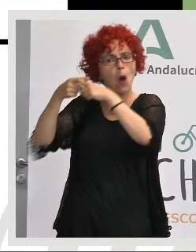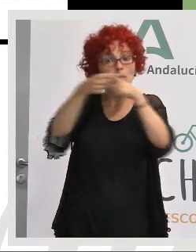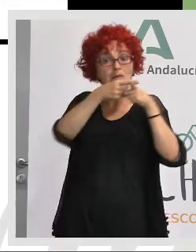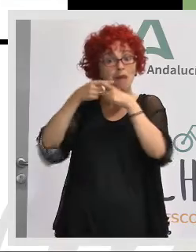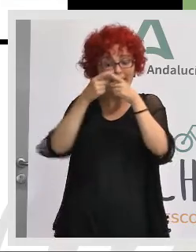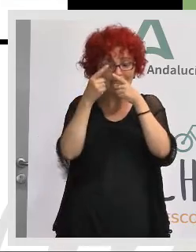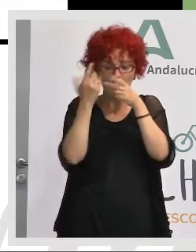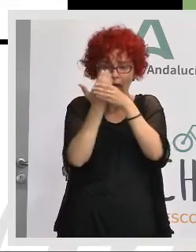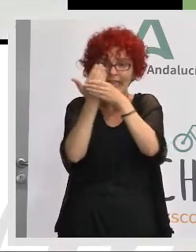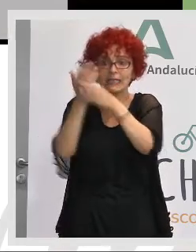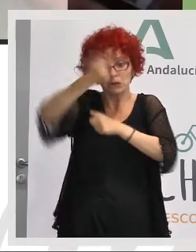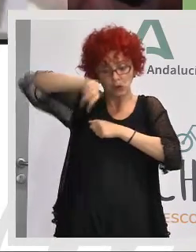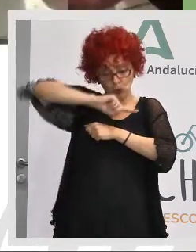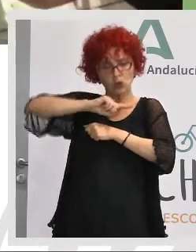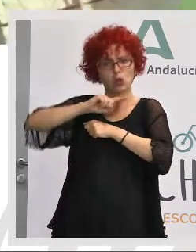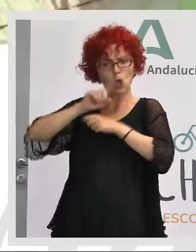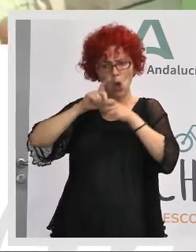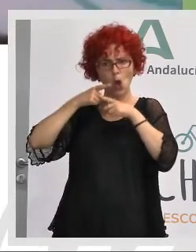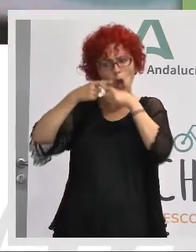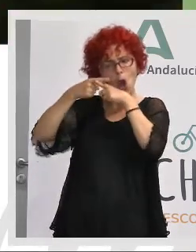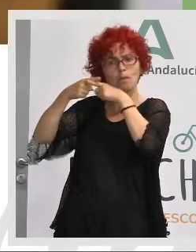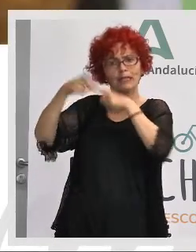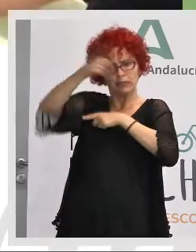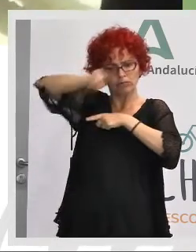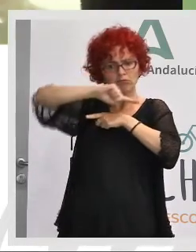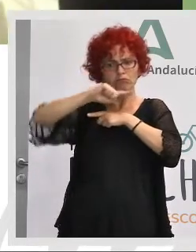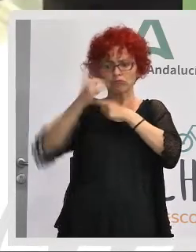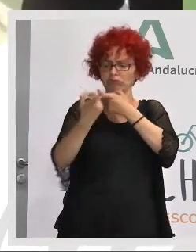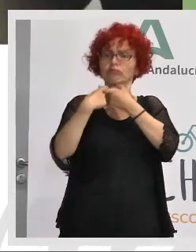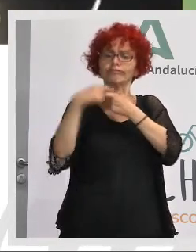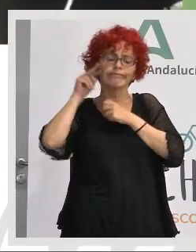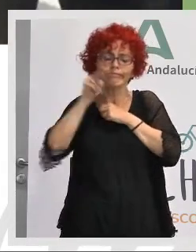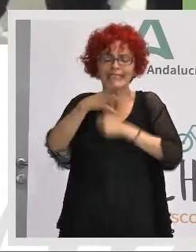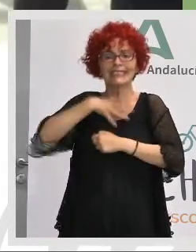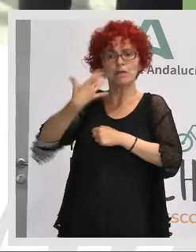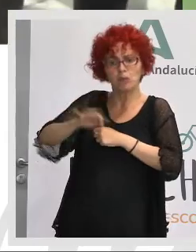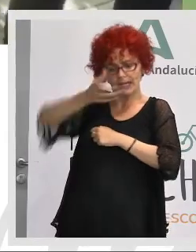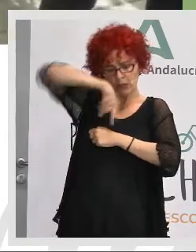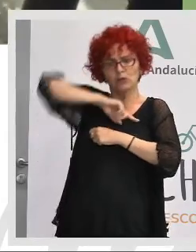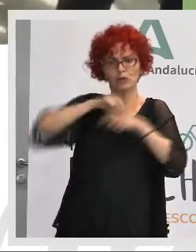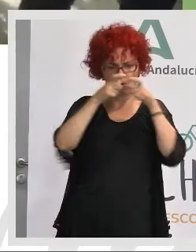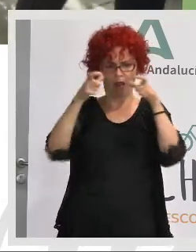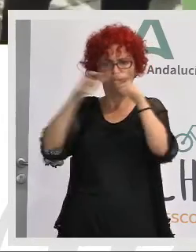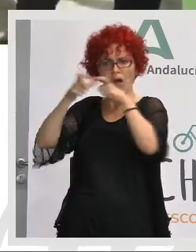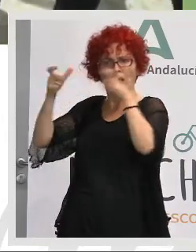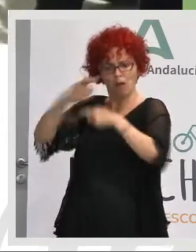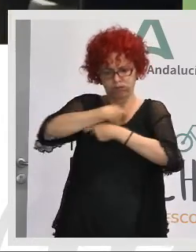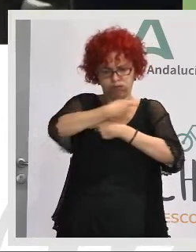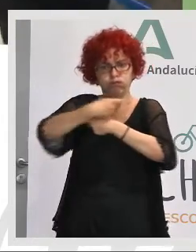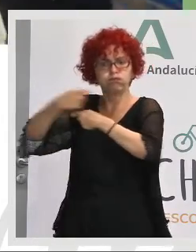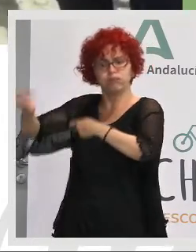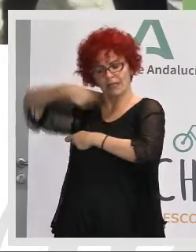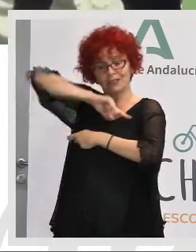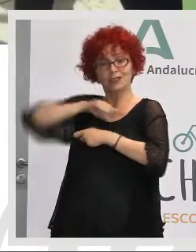quieres adaptar nuestro modelo a tu comunidad. Ya somos más de 30 ciclistas con tarjeta en el instituto. Y al apuntarte tienes